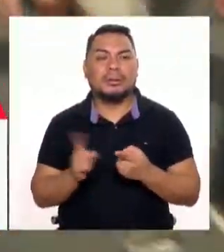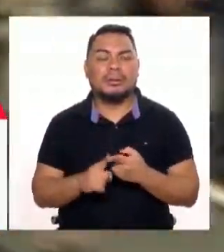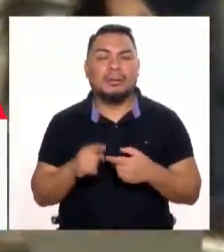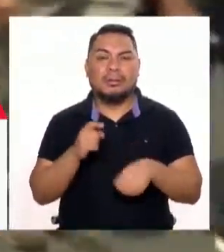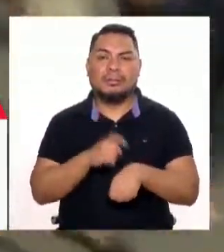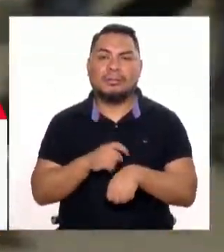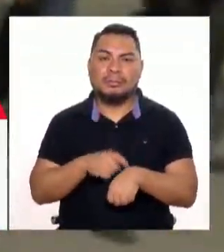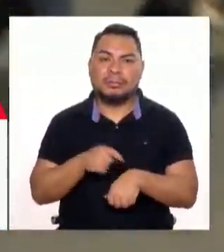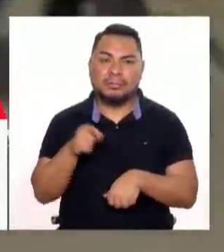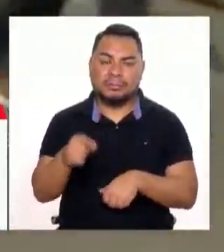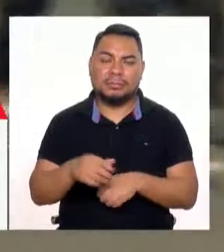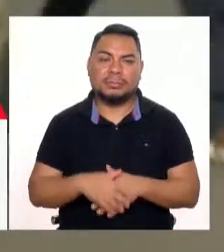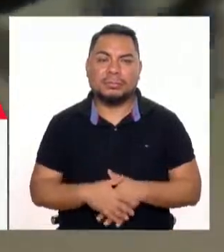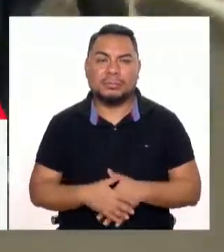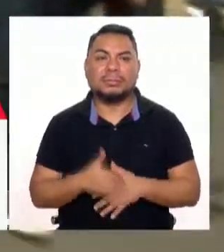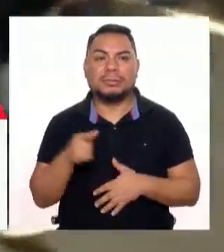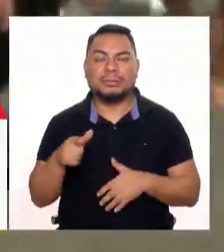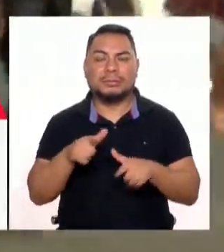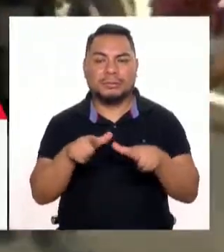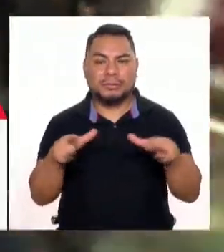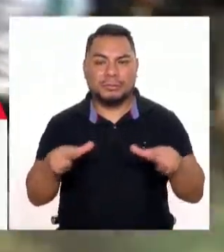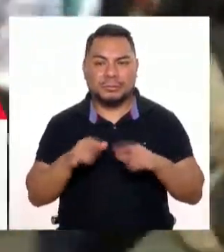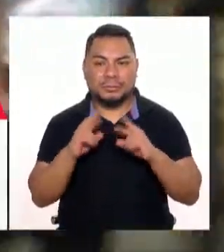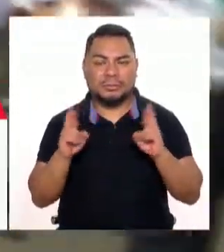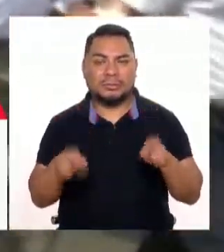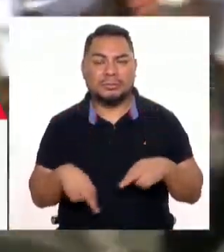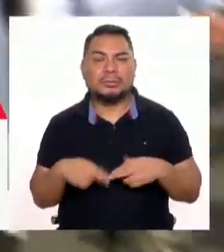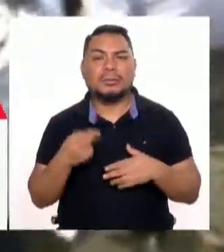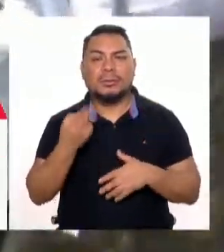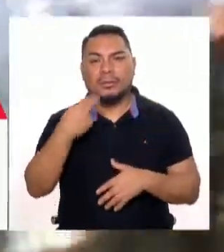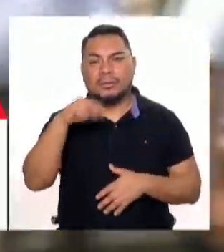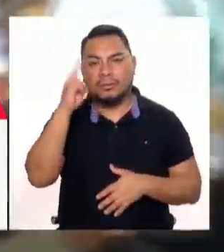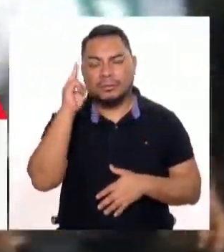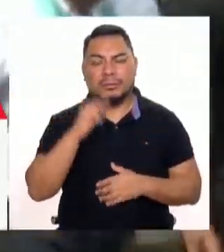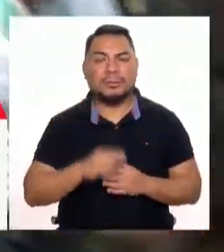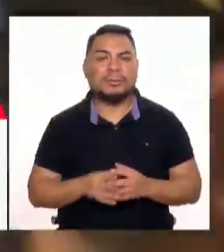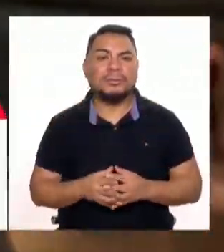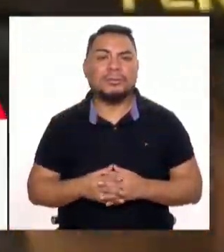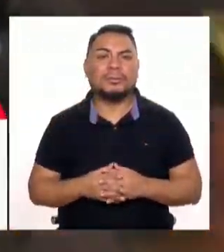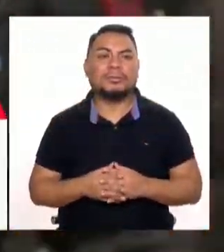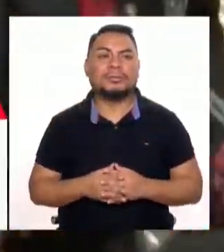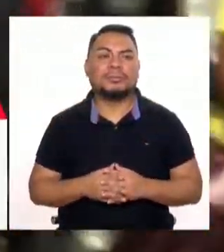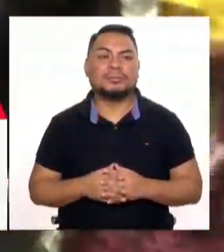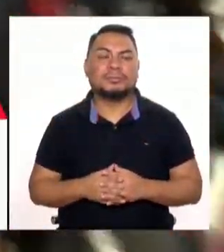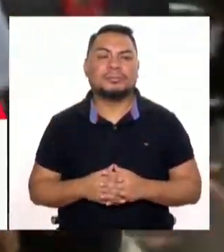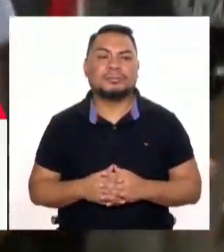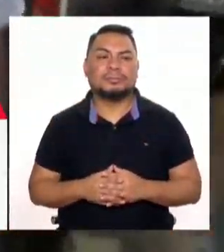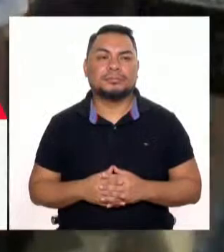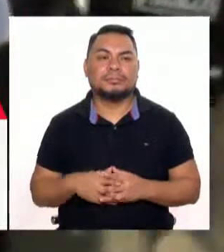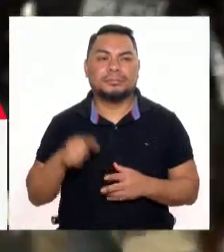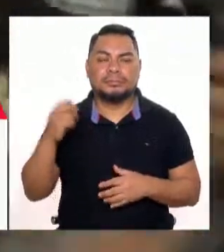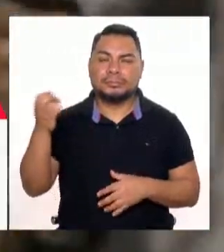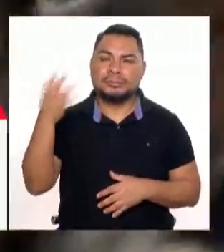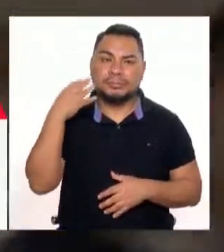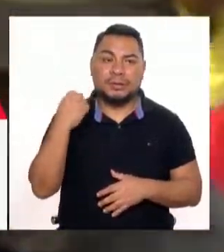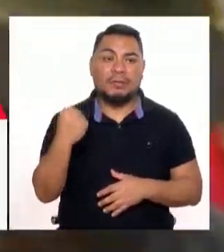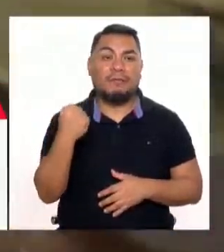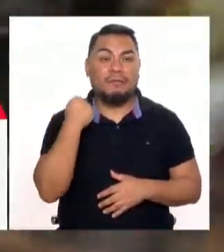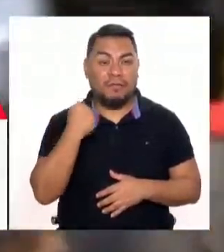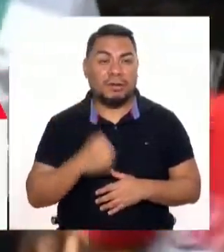momento en la región huánuco el sol es intenso